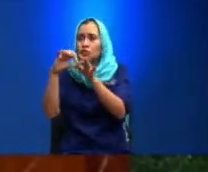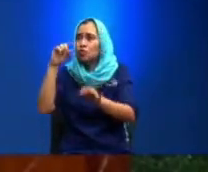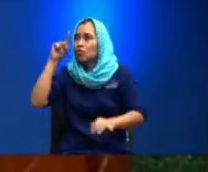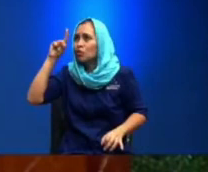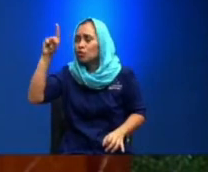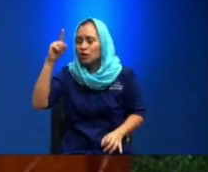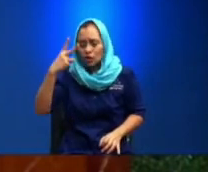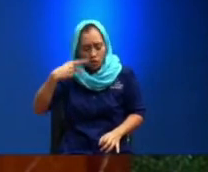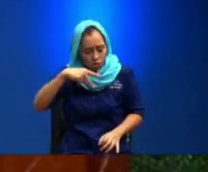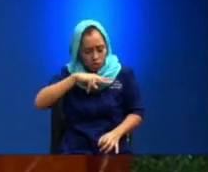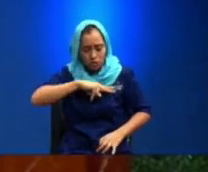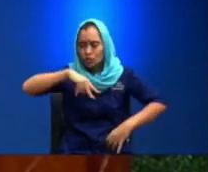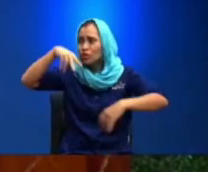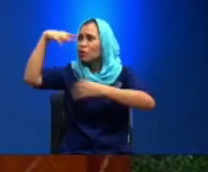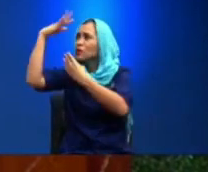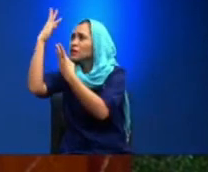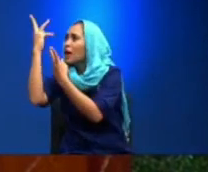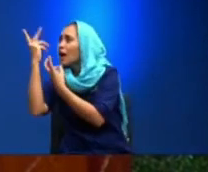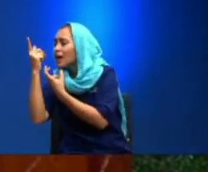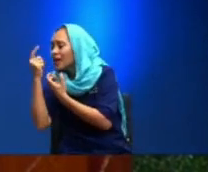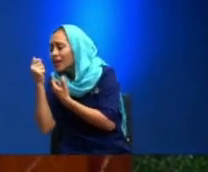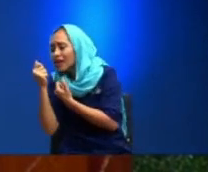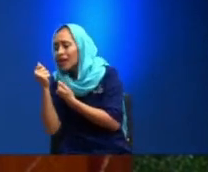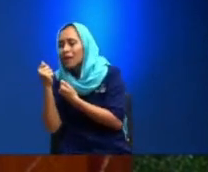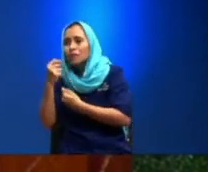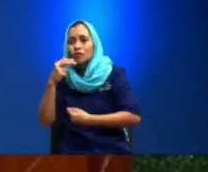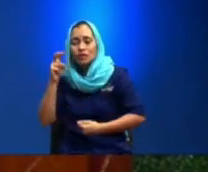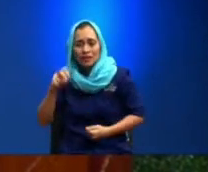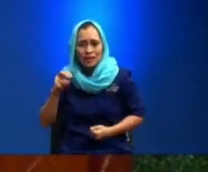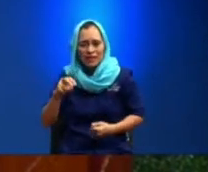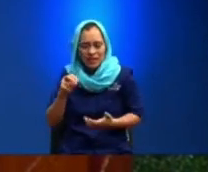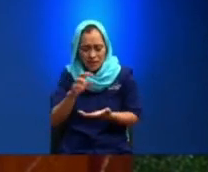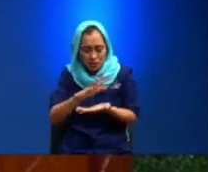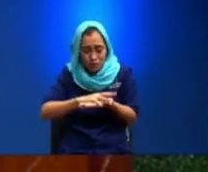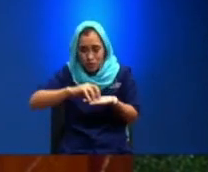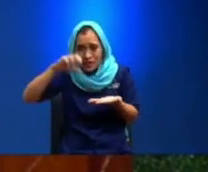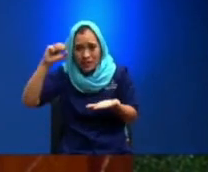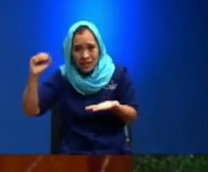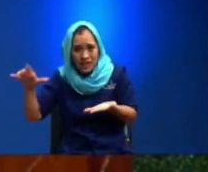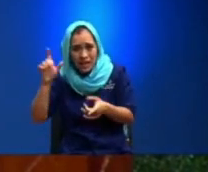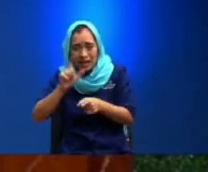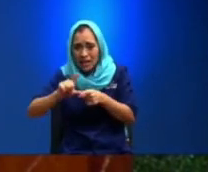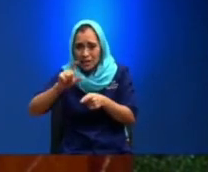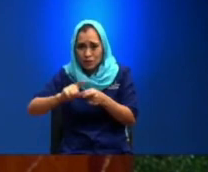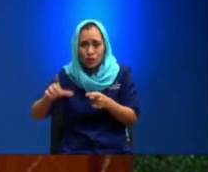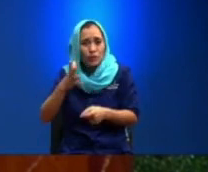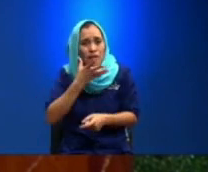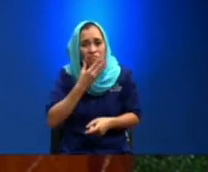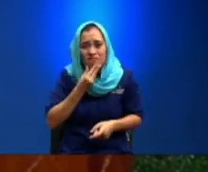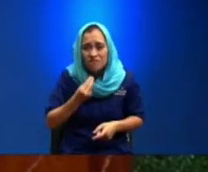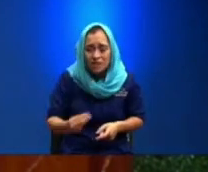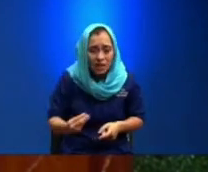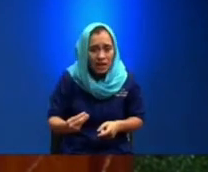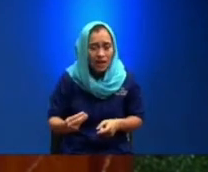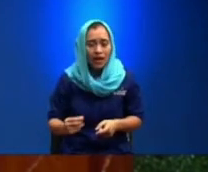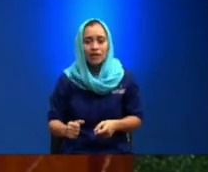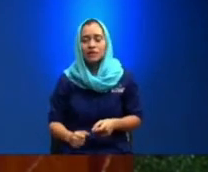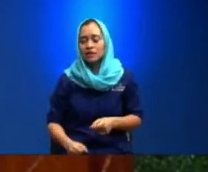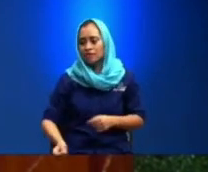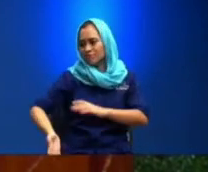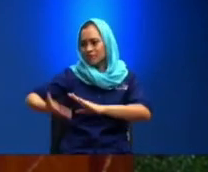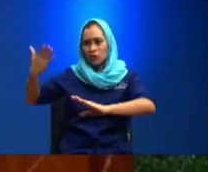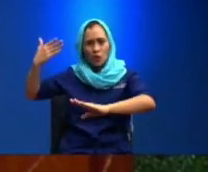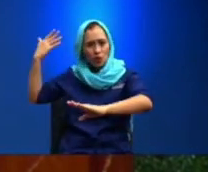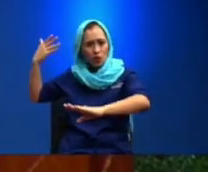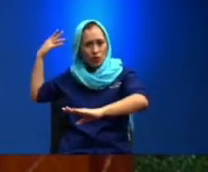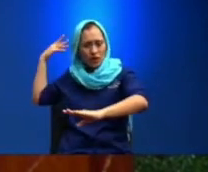que anhelamos necesitamos despojarnos del viejo hombre señor en el nombre de jesús dejar atrás todo